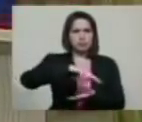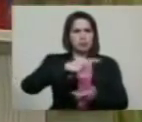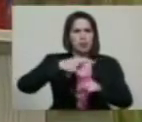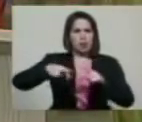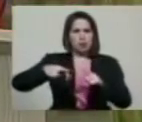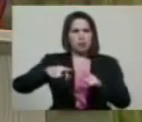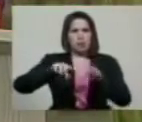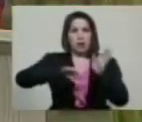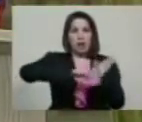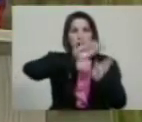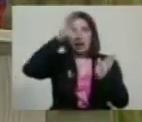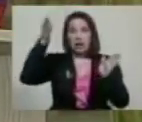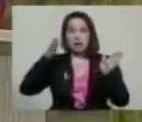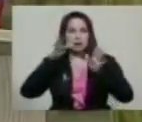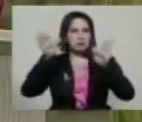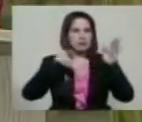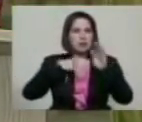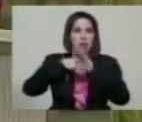y tenía